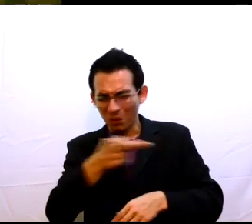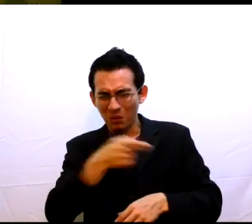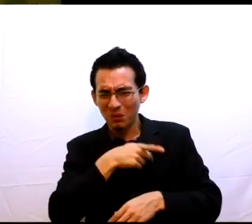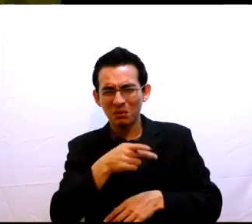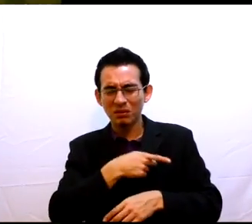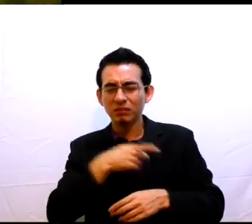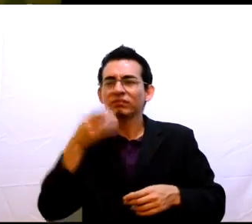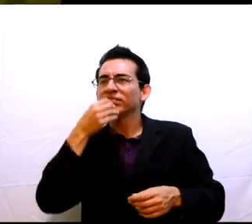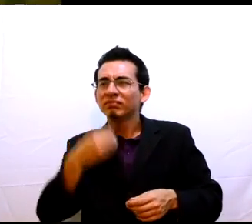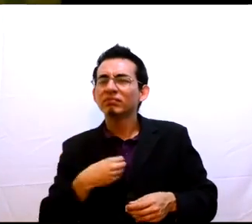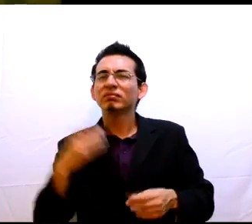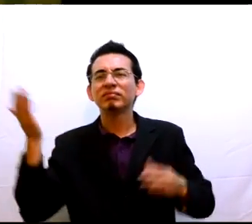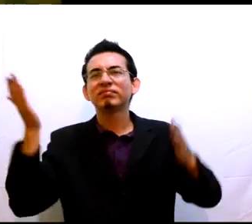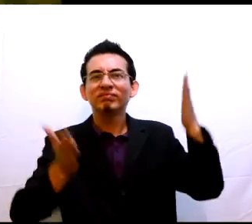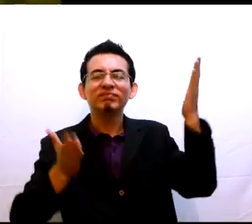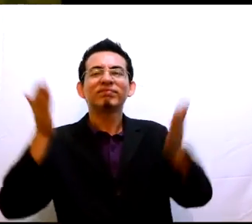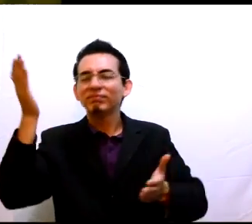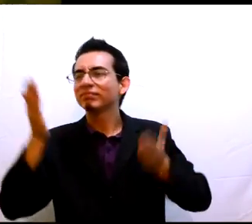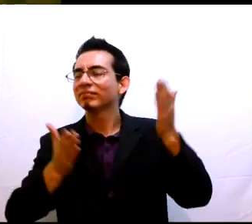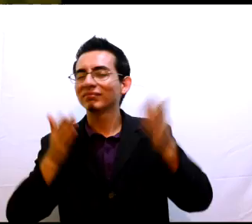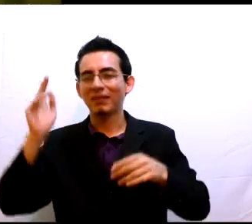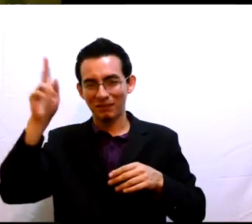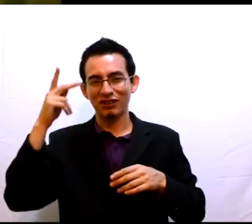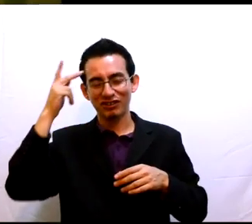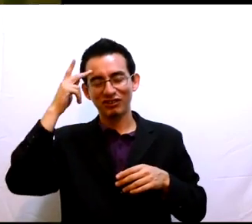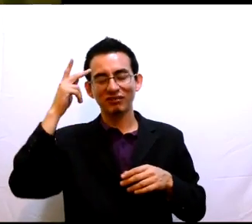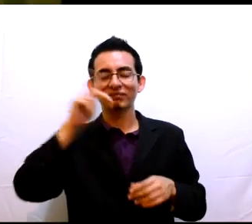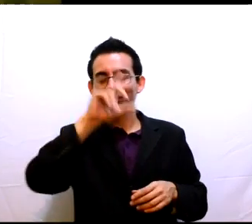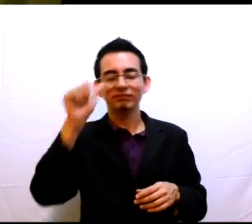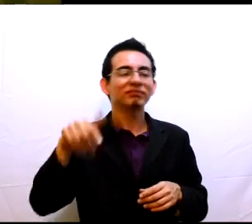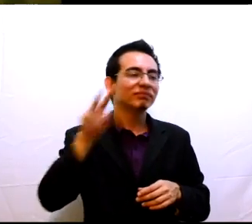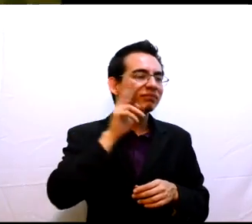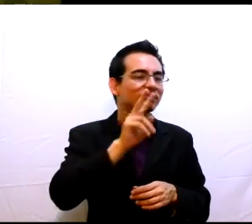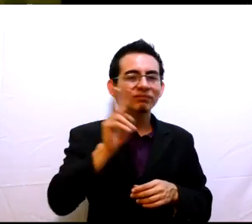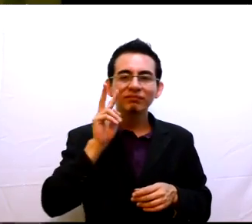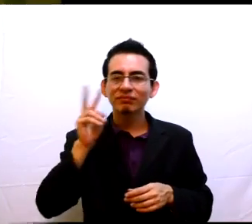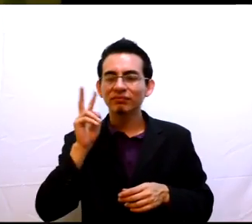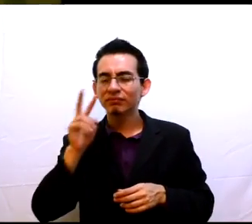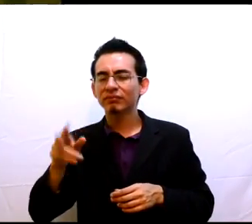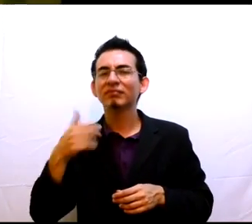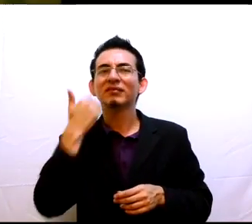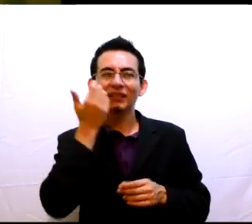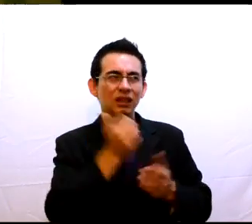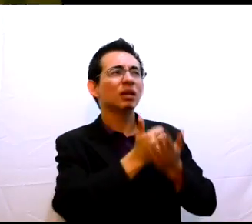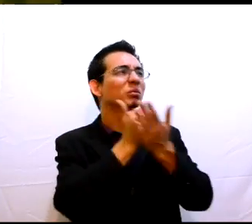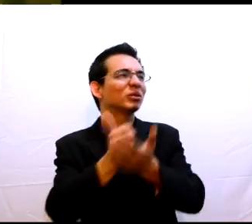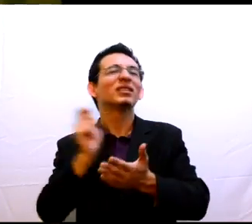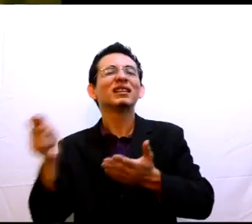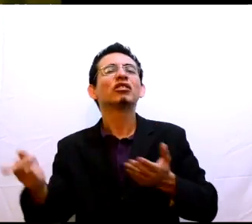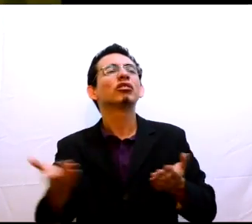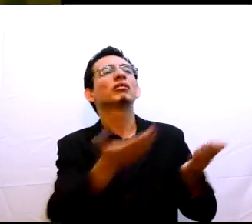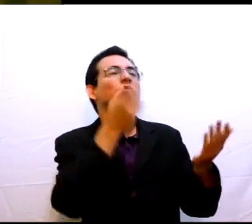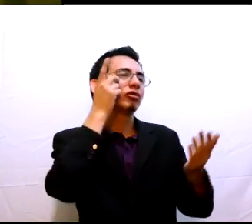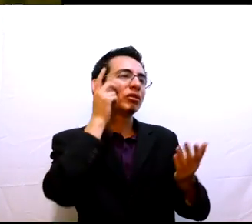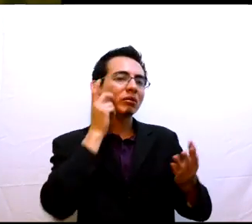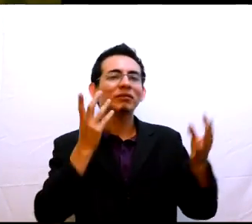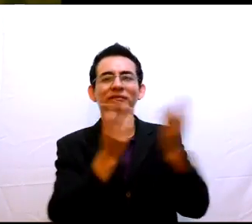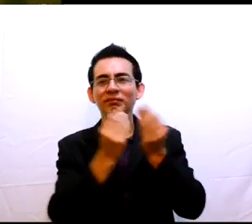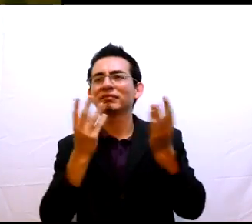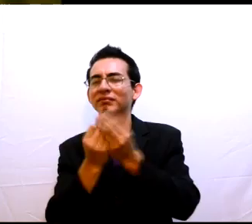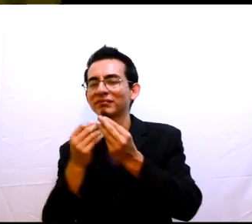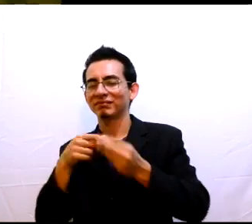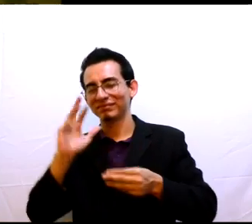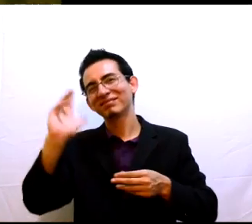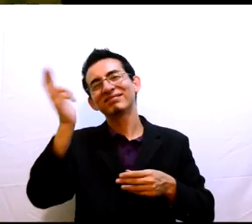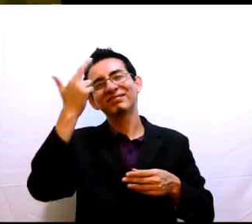entonces pedía al pastor los líderes de la iglesia pedían hospedaje para estos pastores humildes no